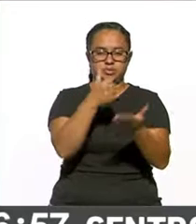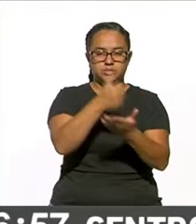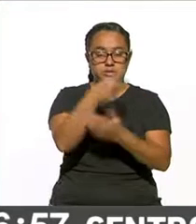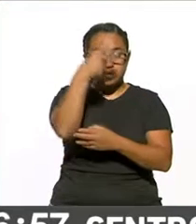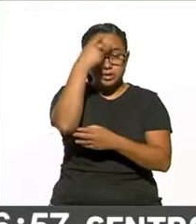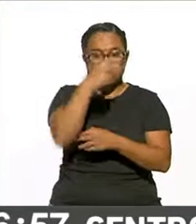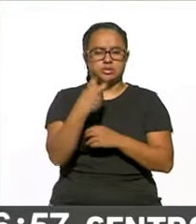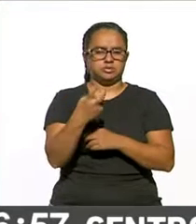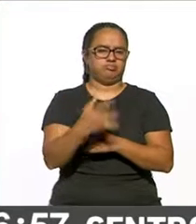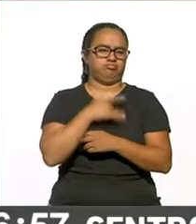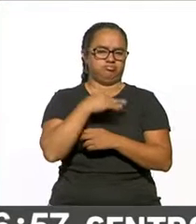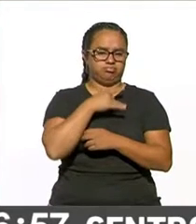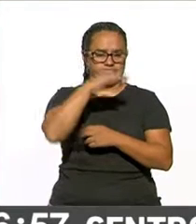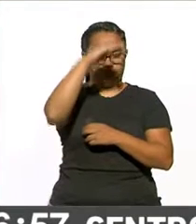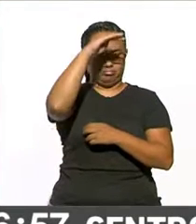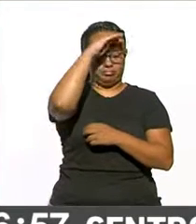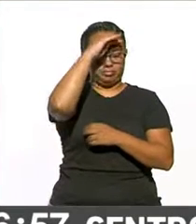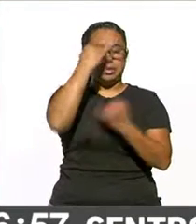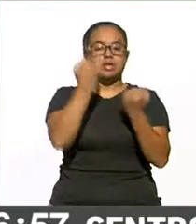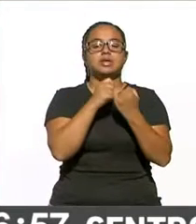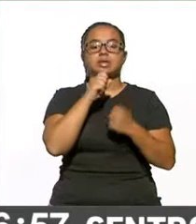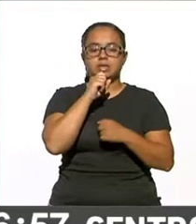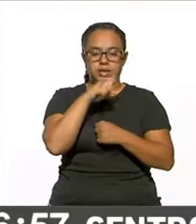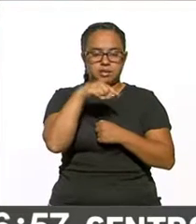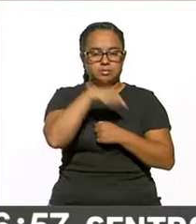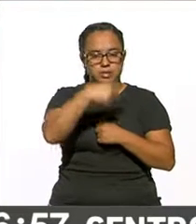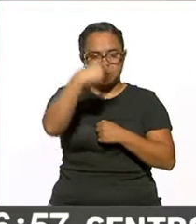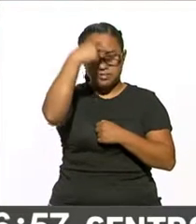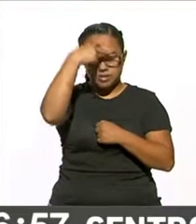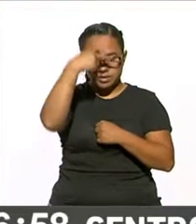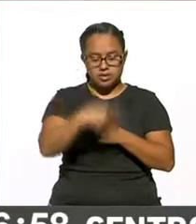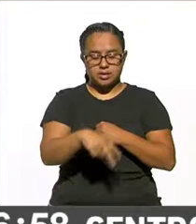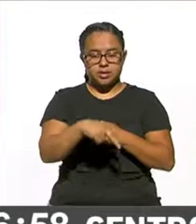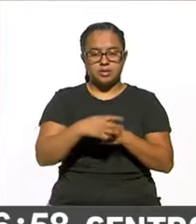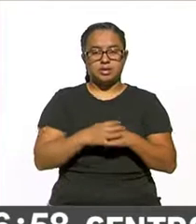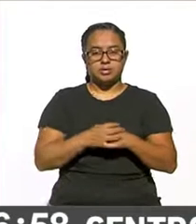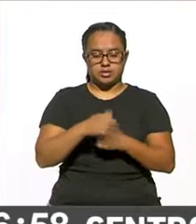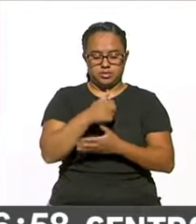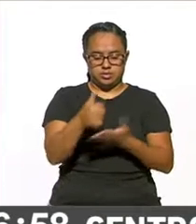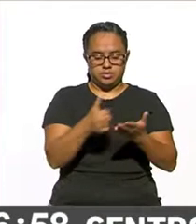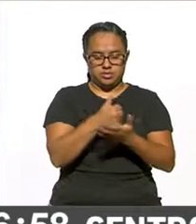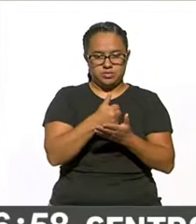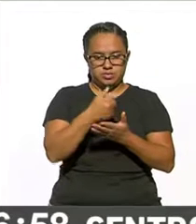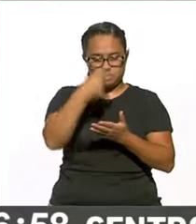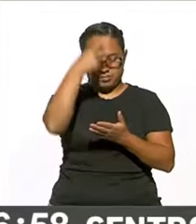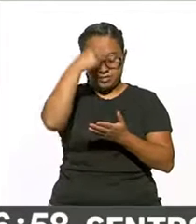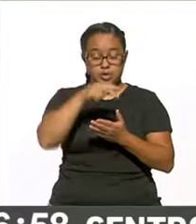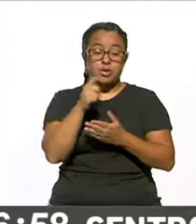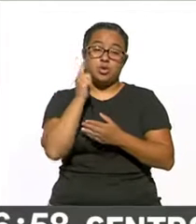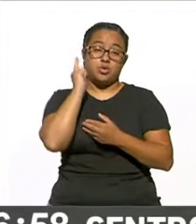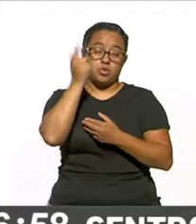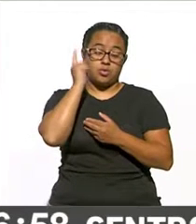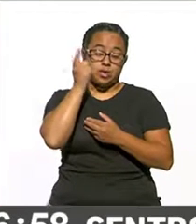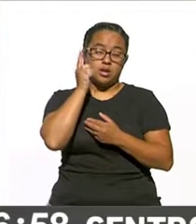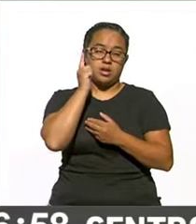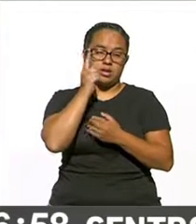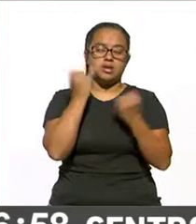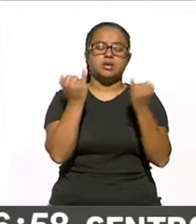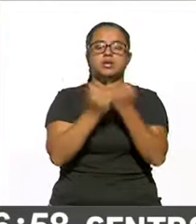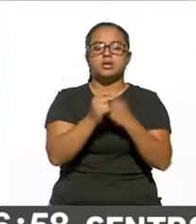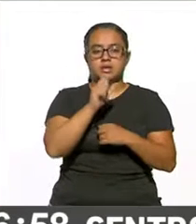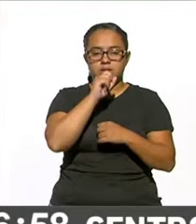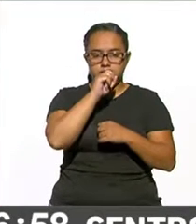eso da la impresión que también está pasando, por lo menos en la capital del país, y esperaríamos que pasara